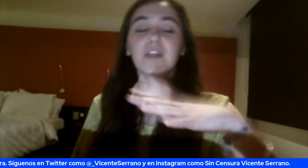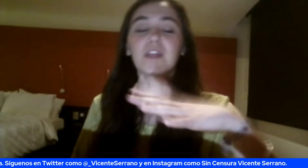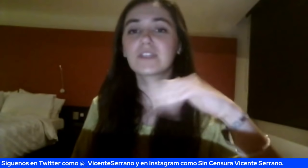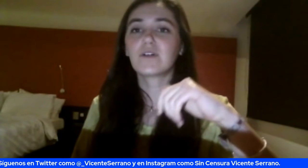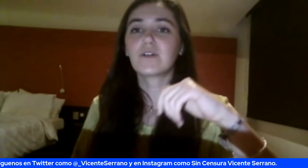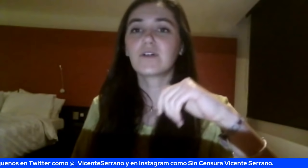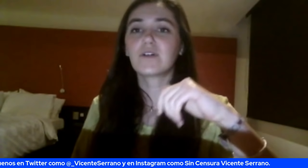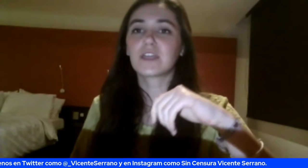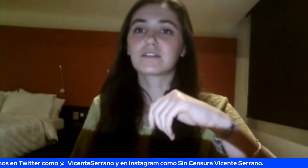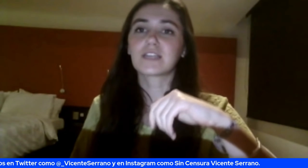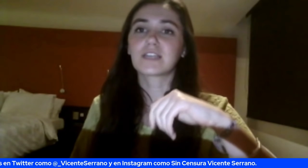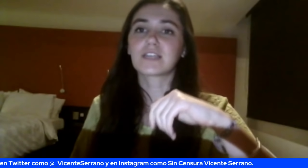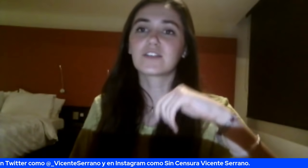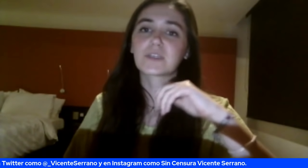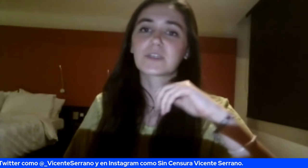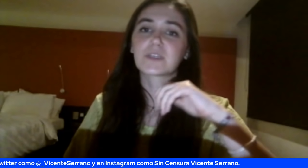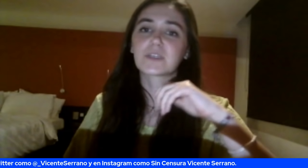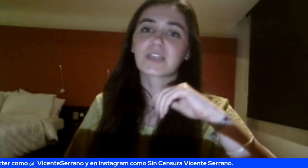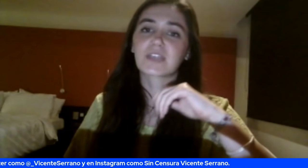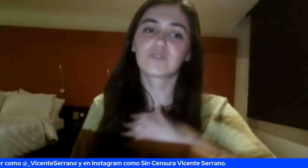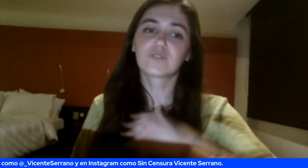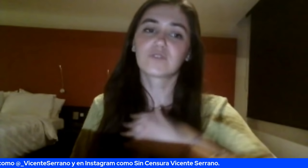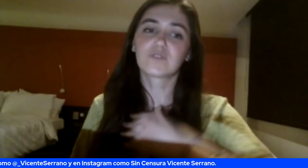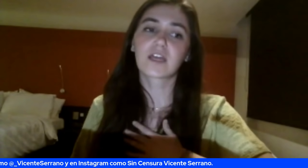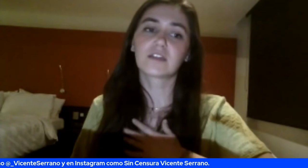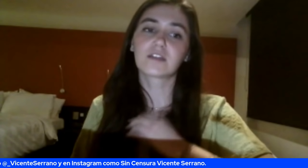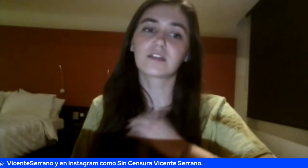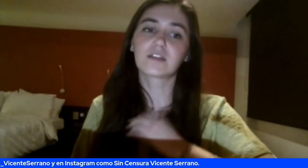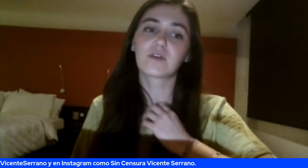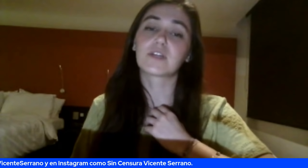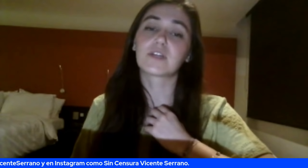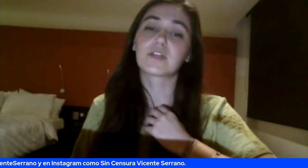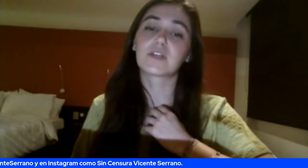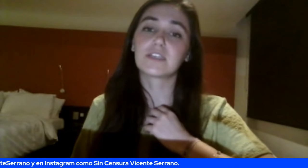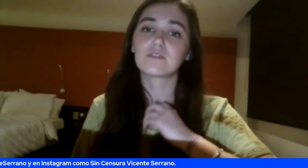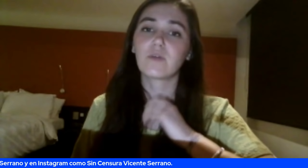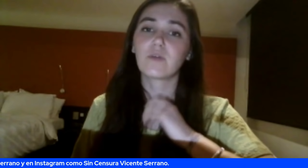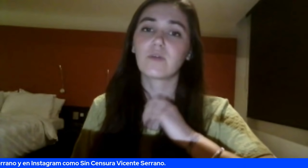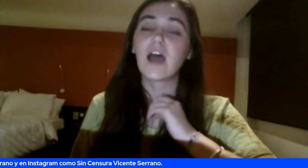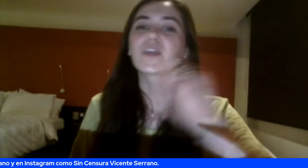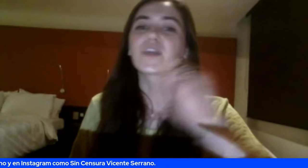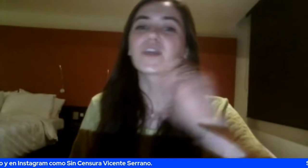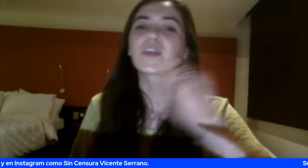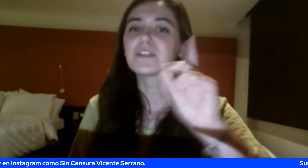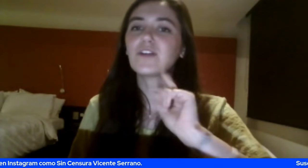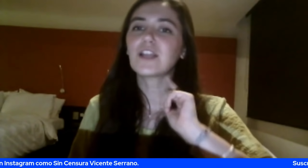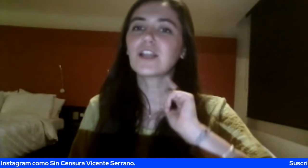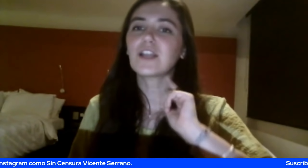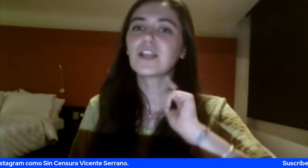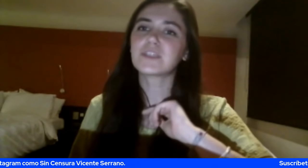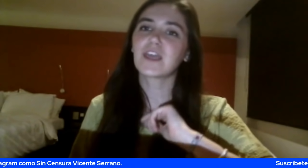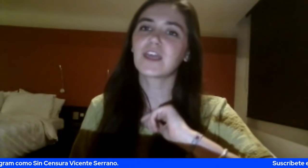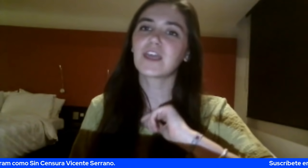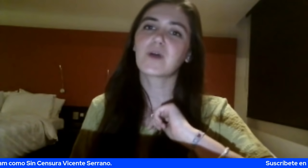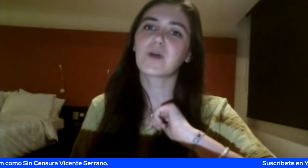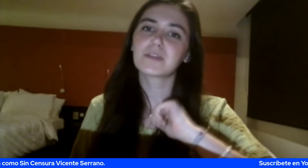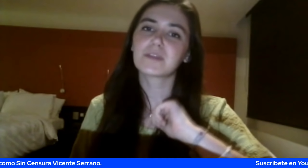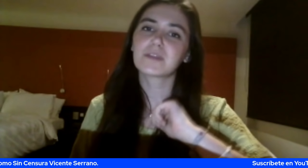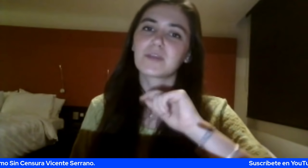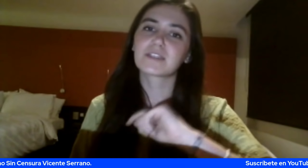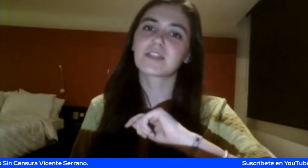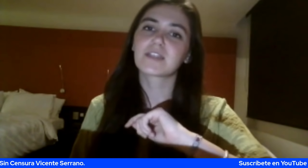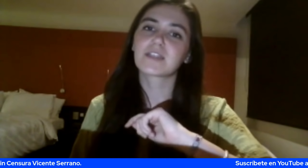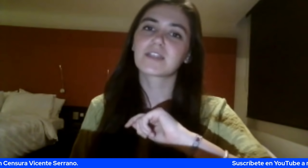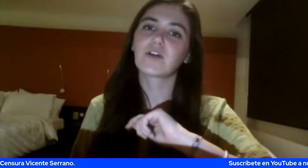hubiéramos tenido en sexenios pasados, nos hubieran favorecido, sin duda, aunque también tengo la sospecha de que probablemente